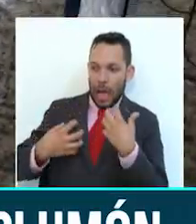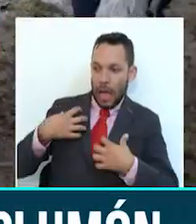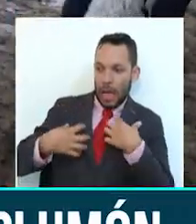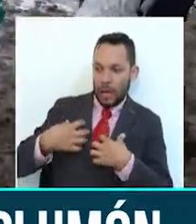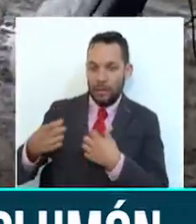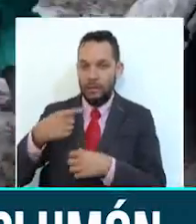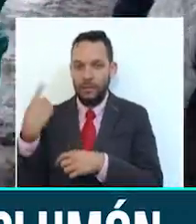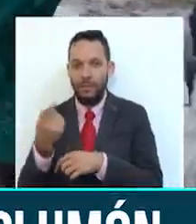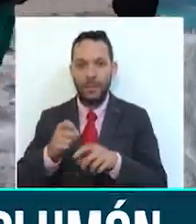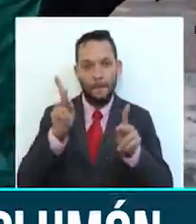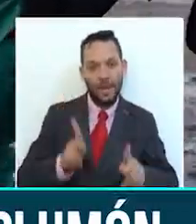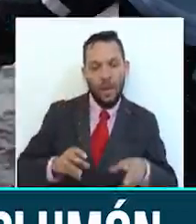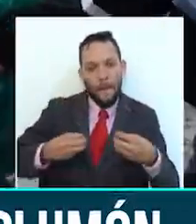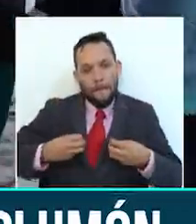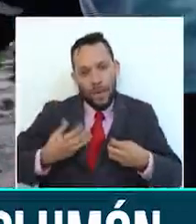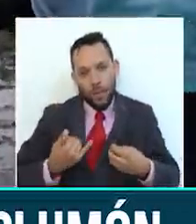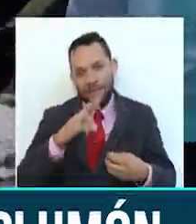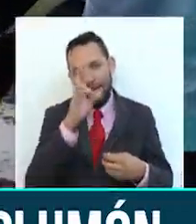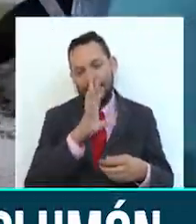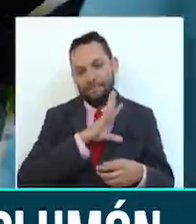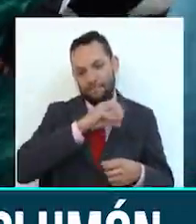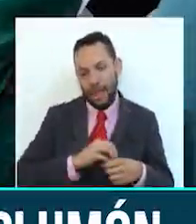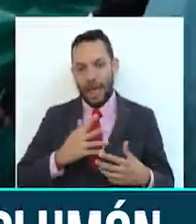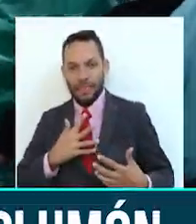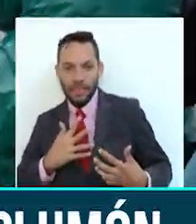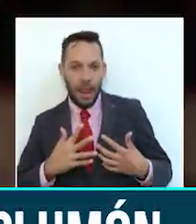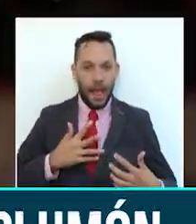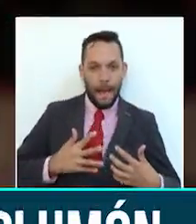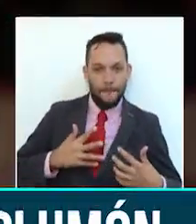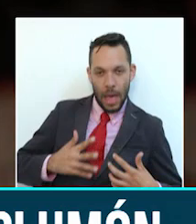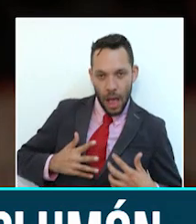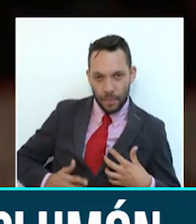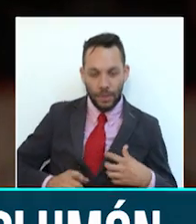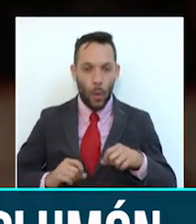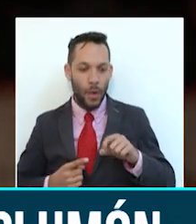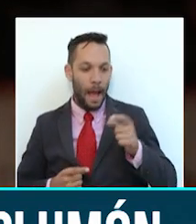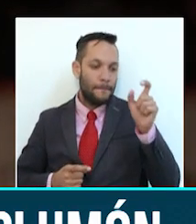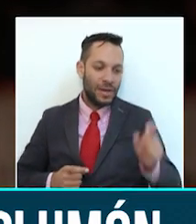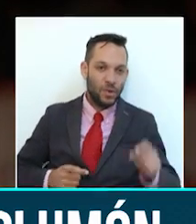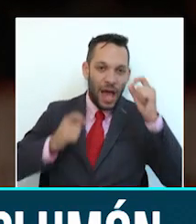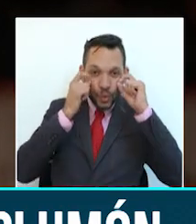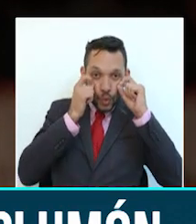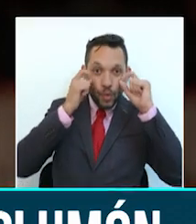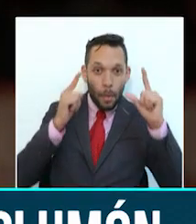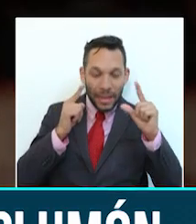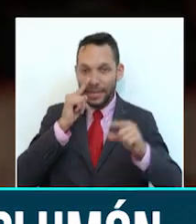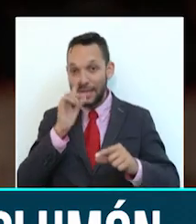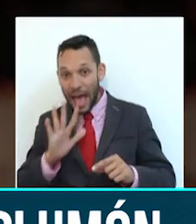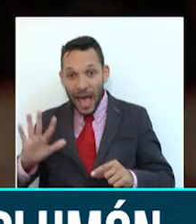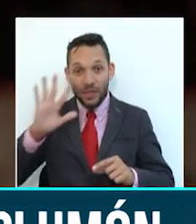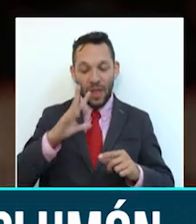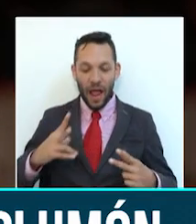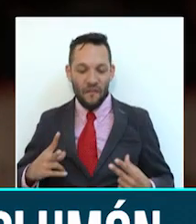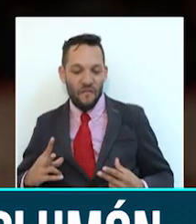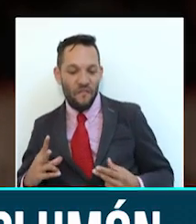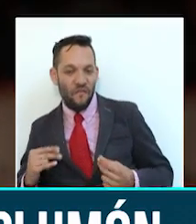de Pereira, o sea, de la región. Y hay una persona, pues como sorpresa, que es un actor nacional,